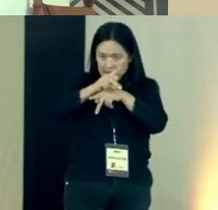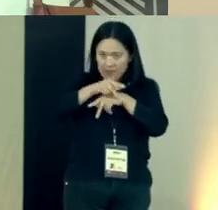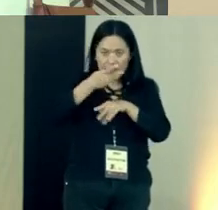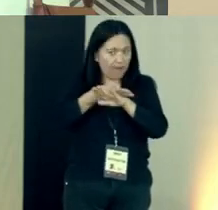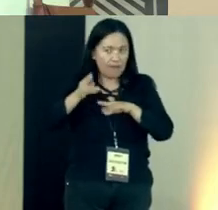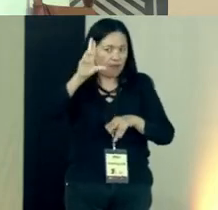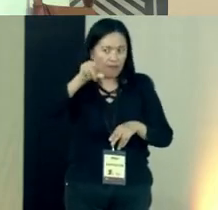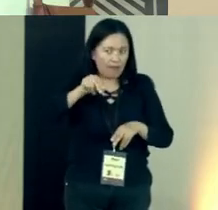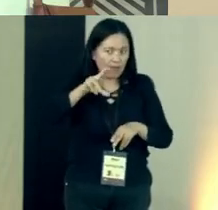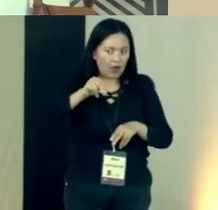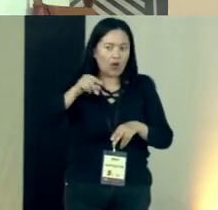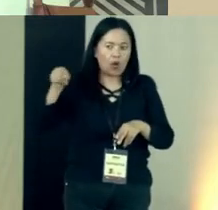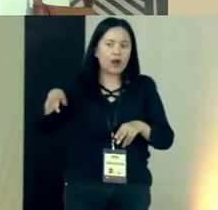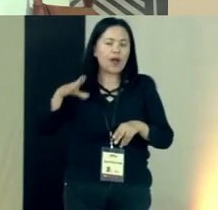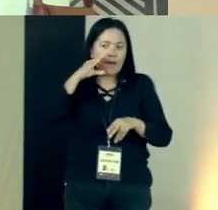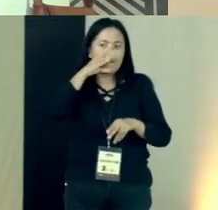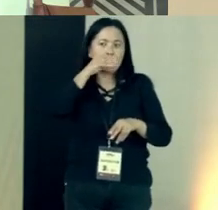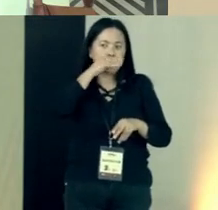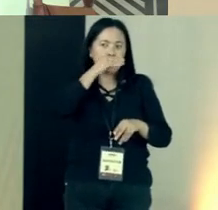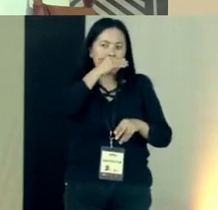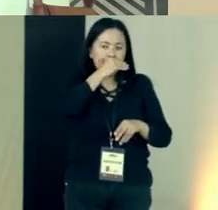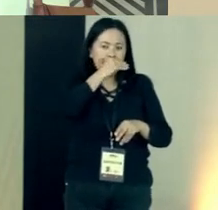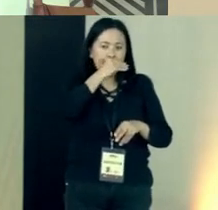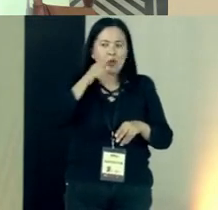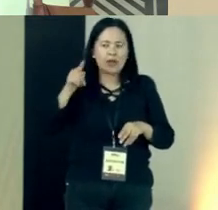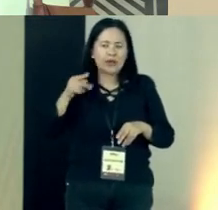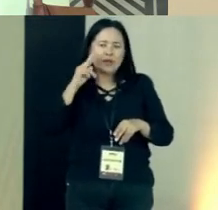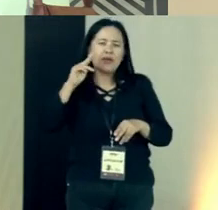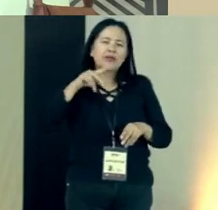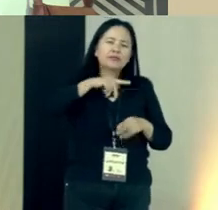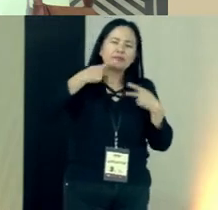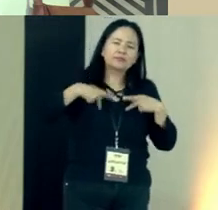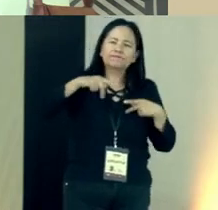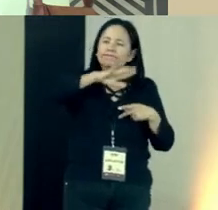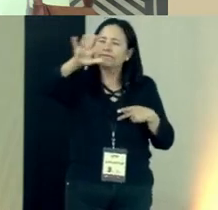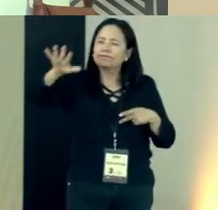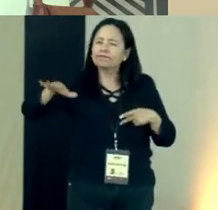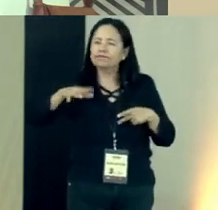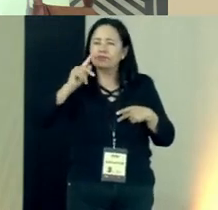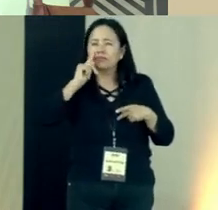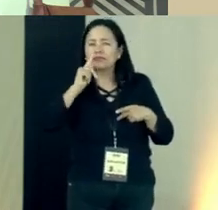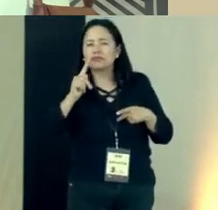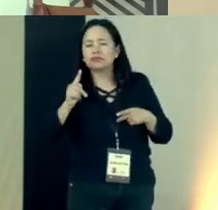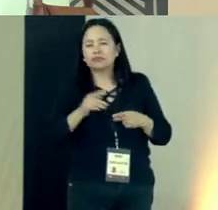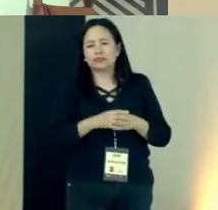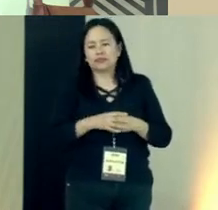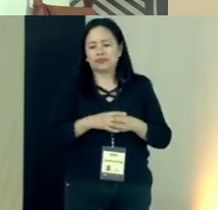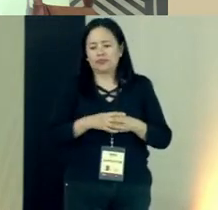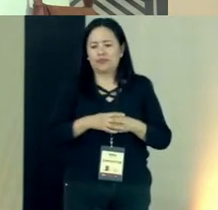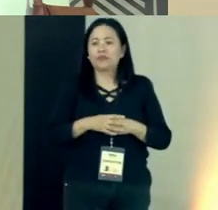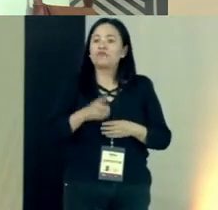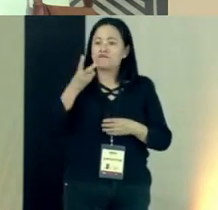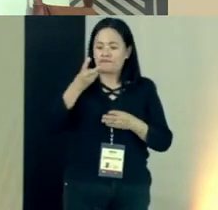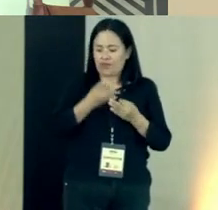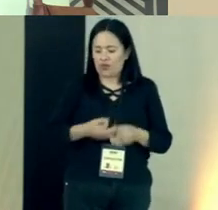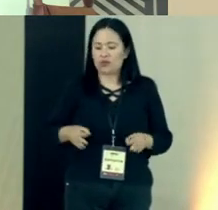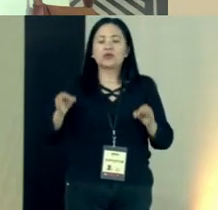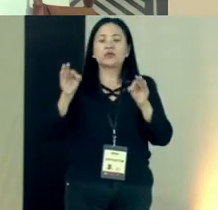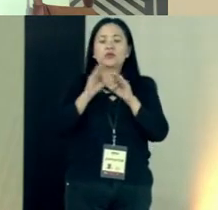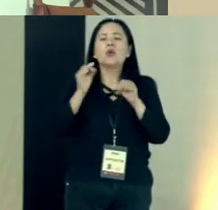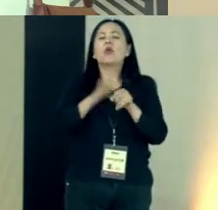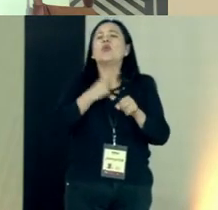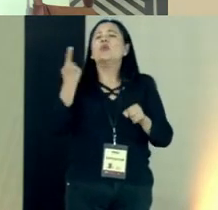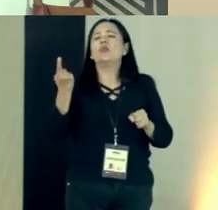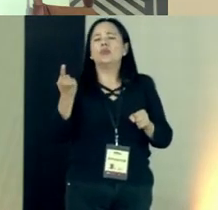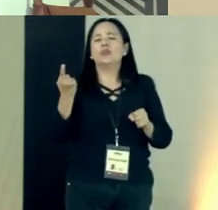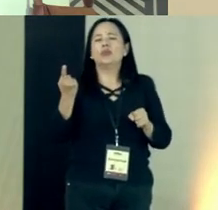desde esa circunstancia la sociedad que lo rodeaba, no blanco y no rico. Y creo que esto es muy importante porque lo pone